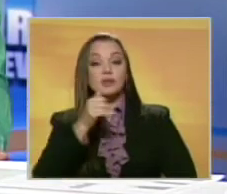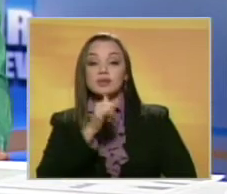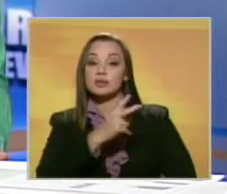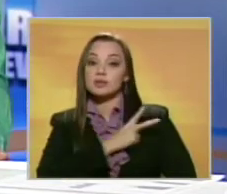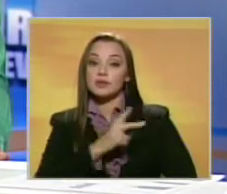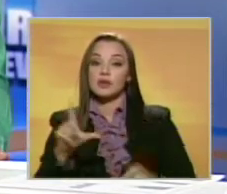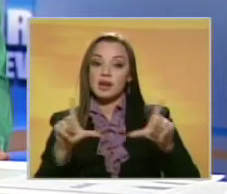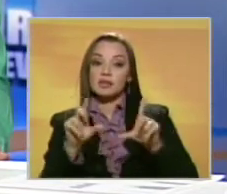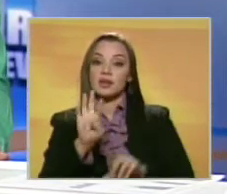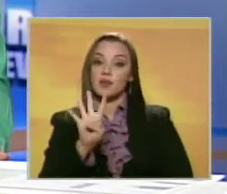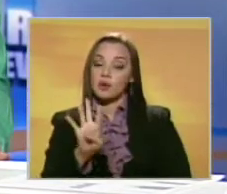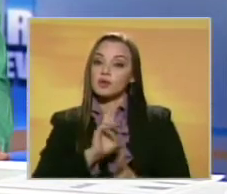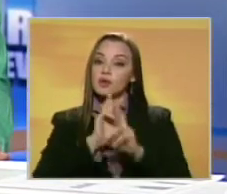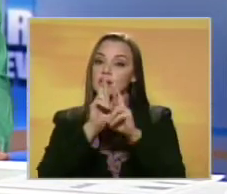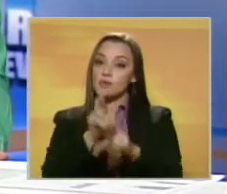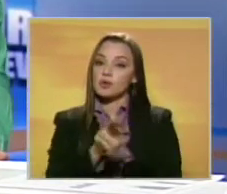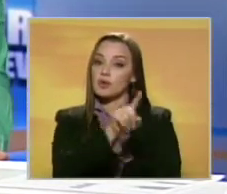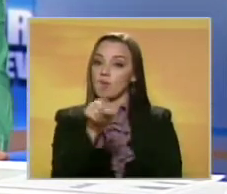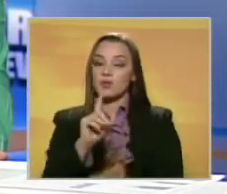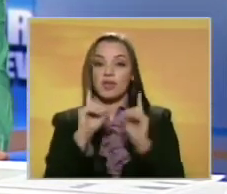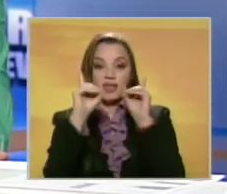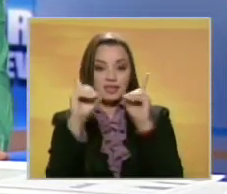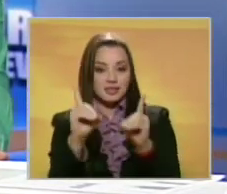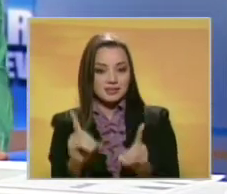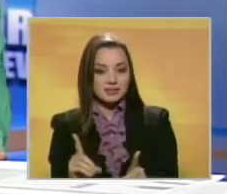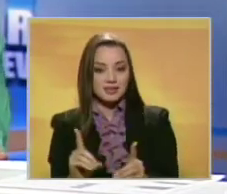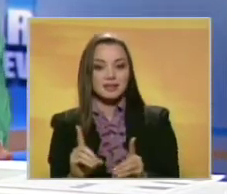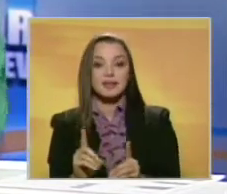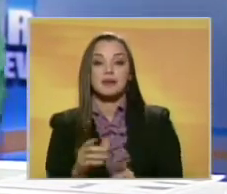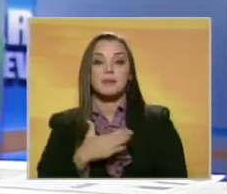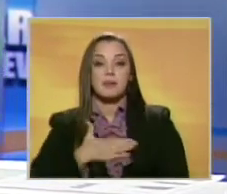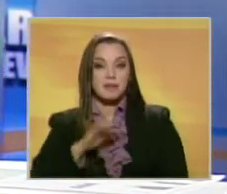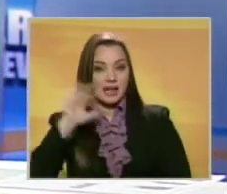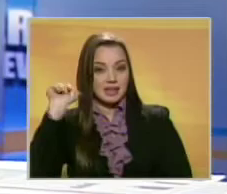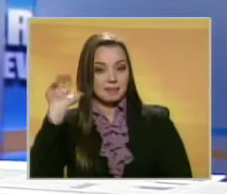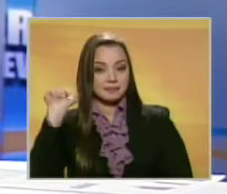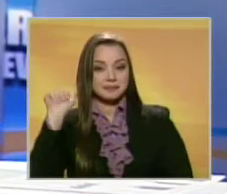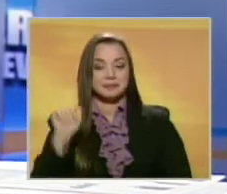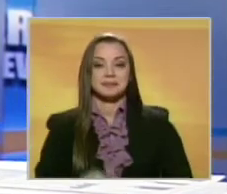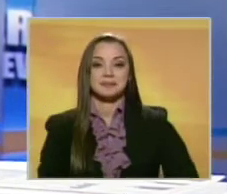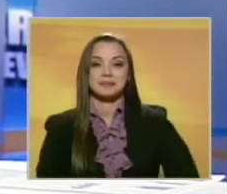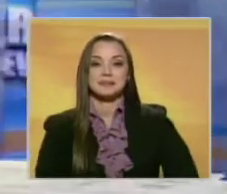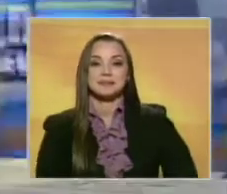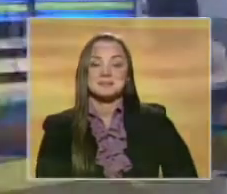Recuerden que Noticiero Venevisión Canal 4 reporta y ustedes deciden. Por mi parte, hasta mañana.